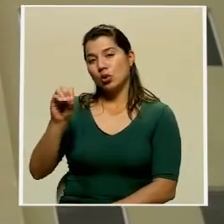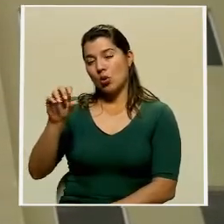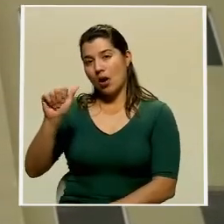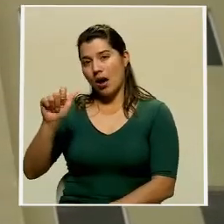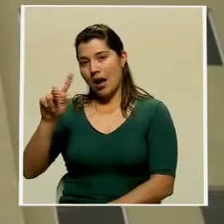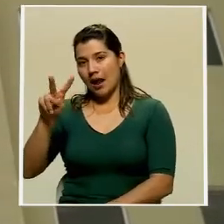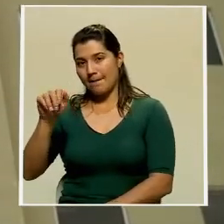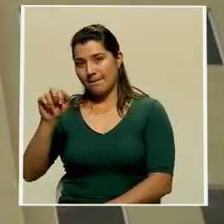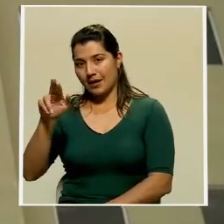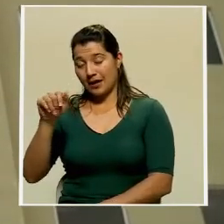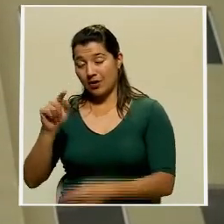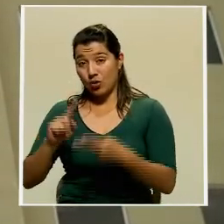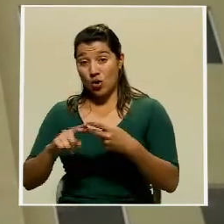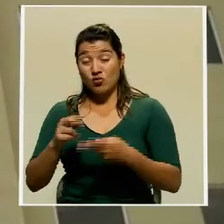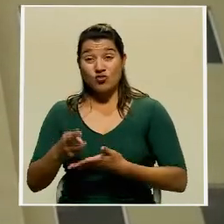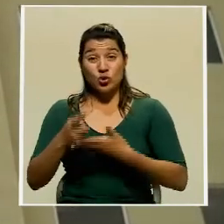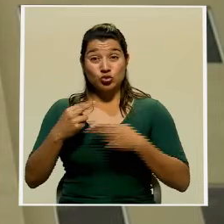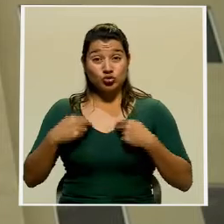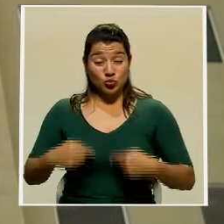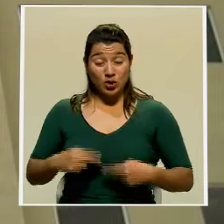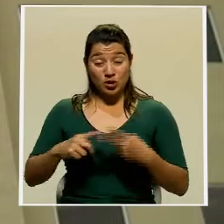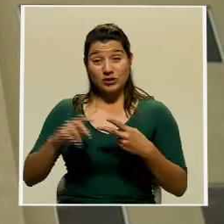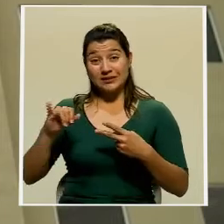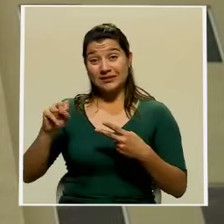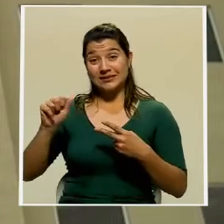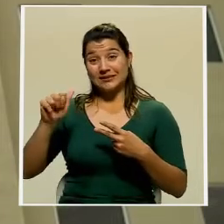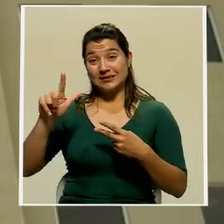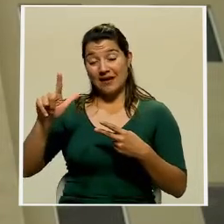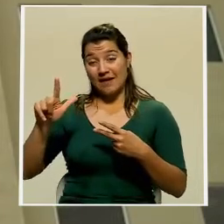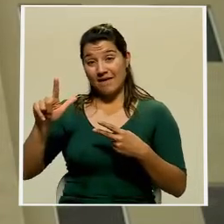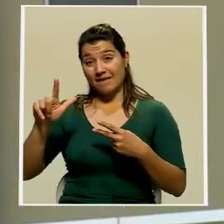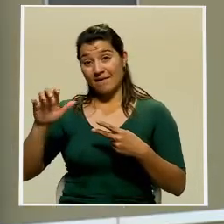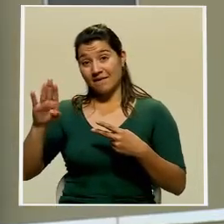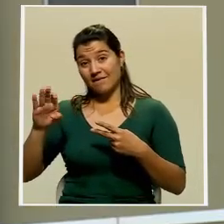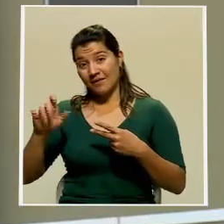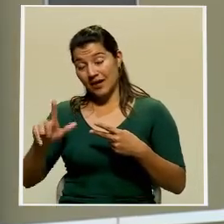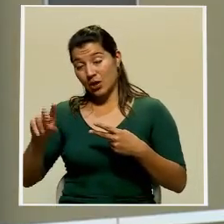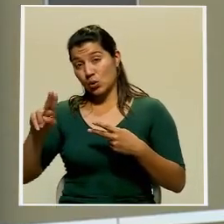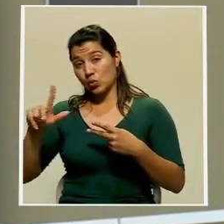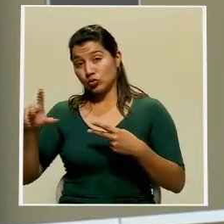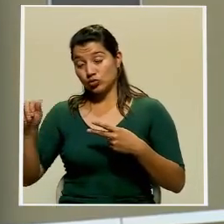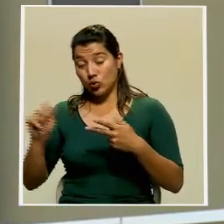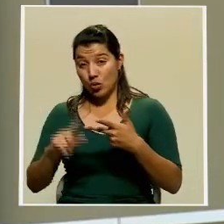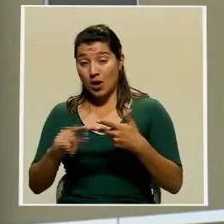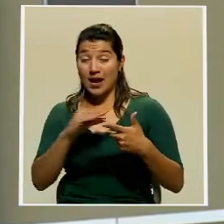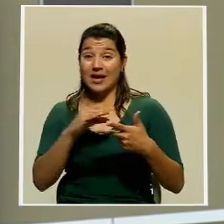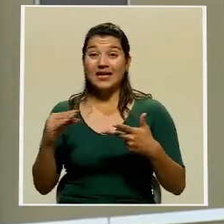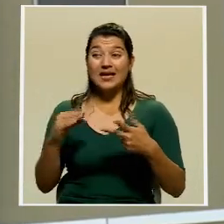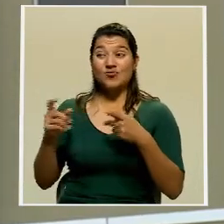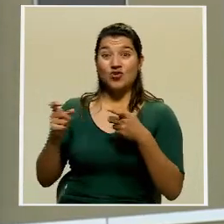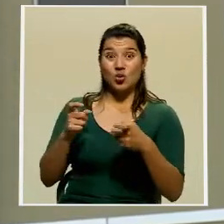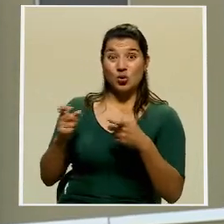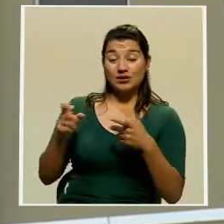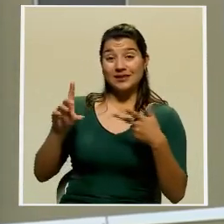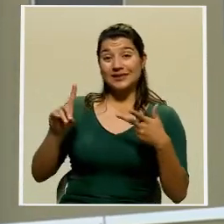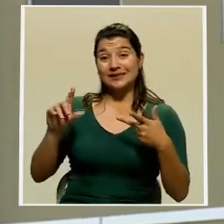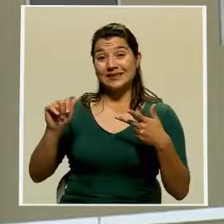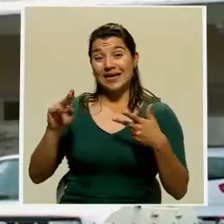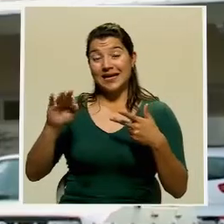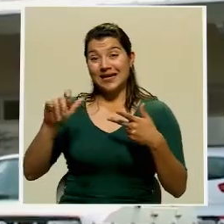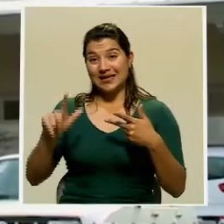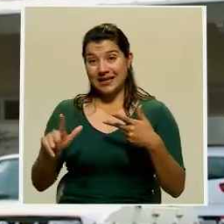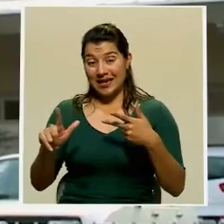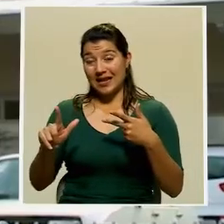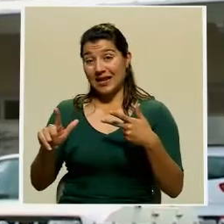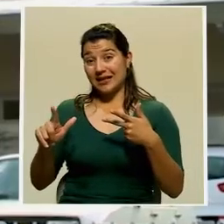Recursos Humanos, Isabel Ulloa Corrales, y en la Dirección General del Centro de Desarrollo de la Regulación, Daniel Fernández Sánchez. Esta última dirección es